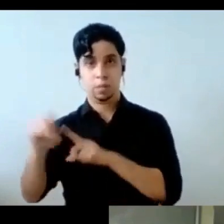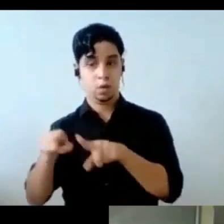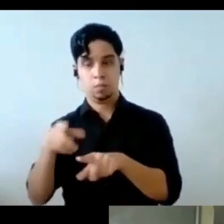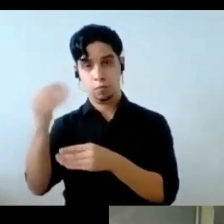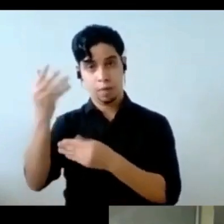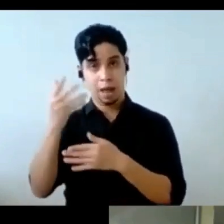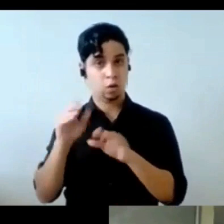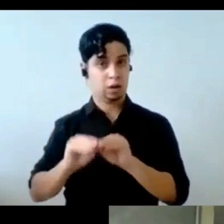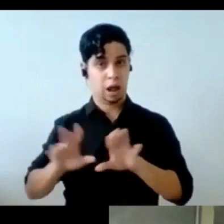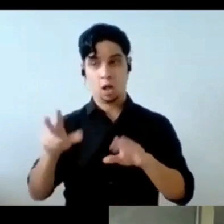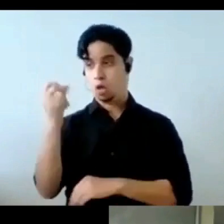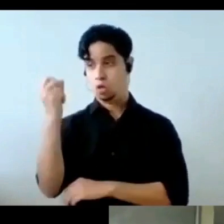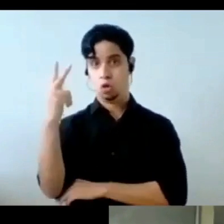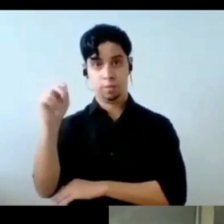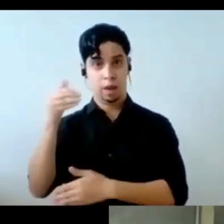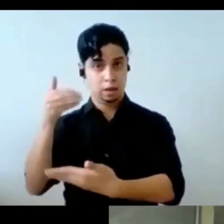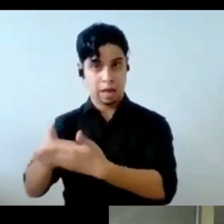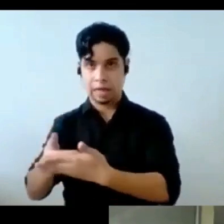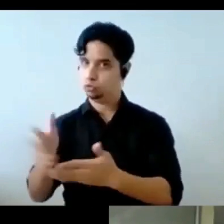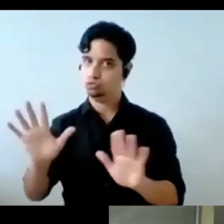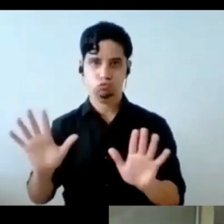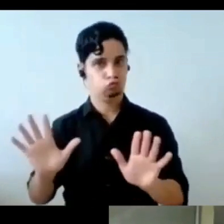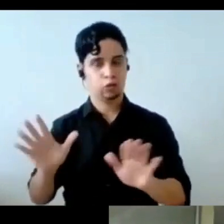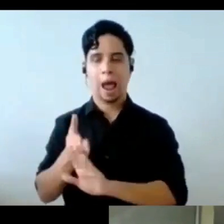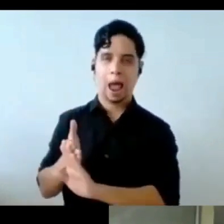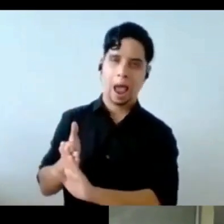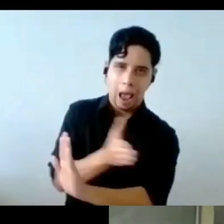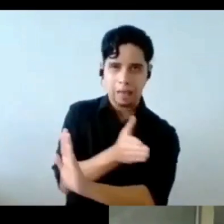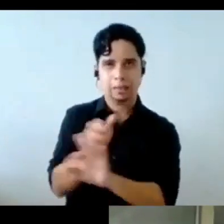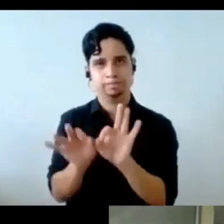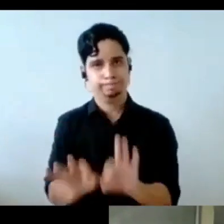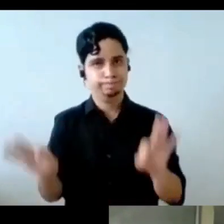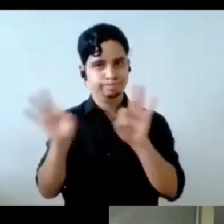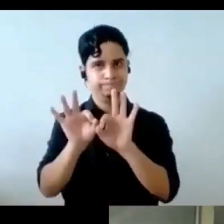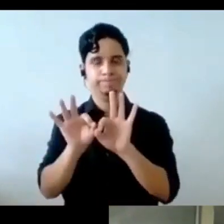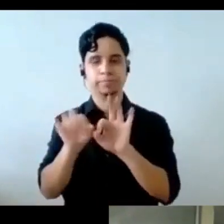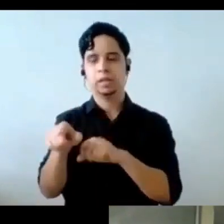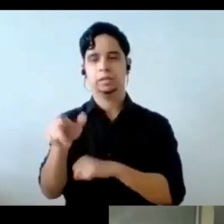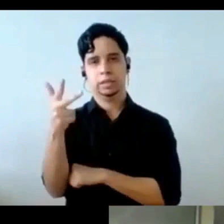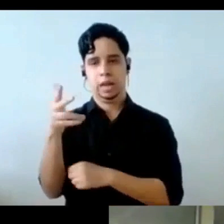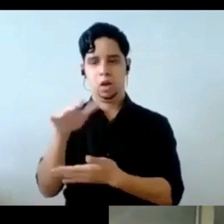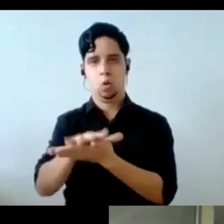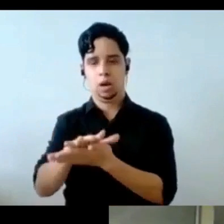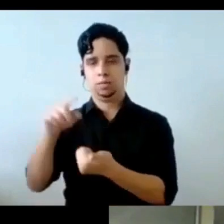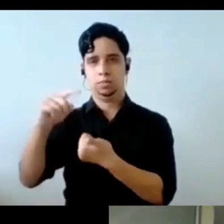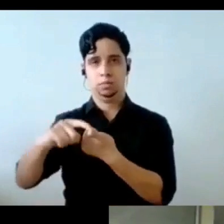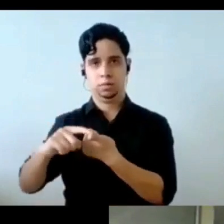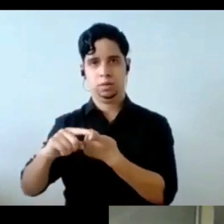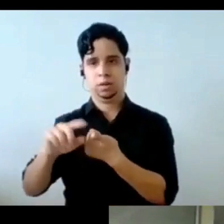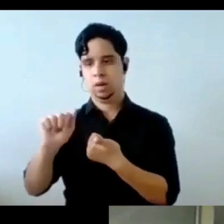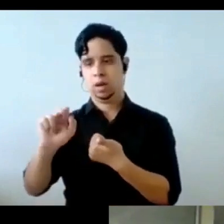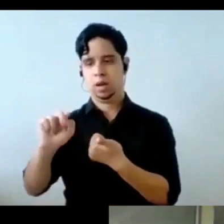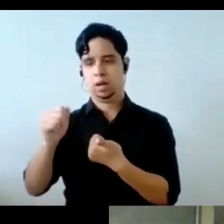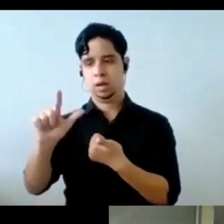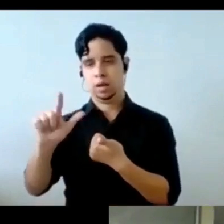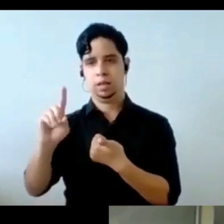12 y media, porque se pueden quedar sin nada. Las tres escuelas allí son Ángel